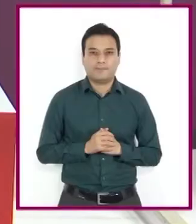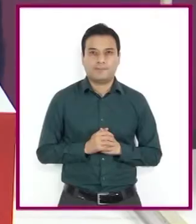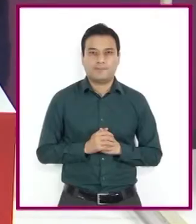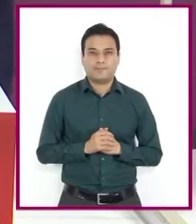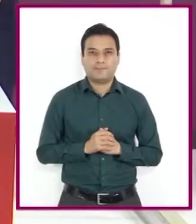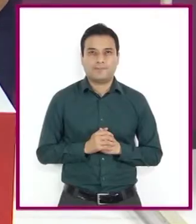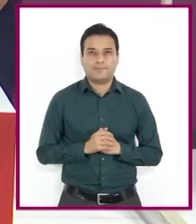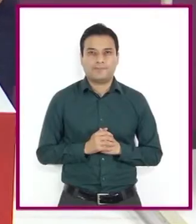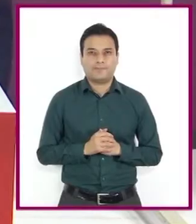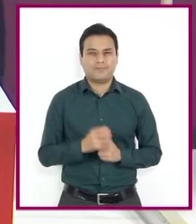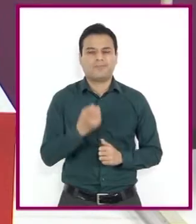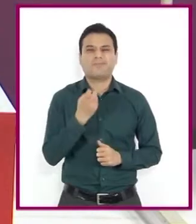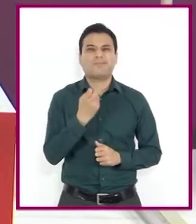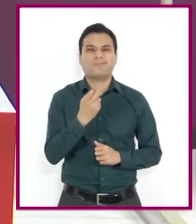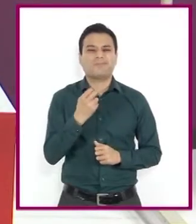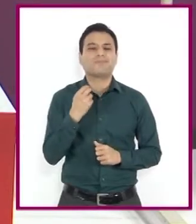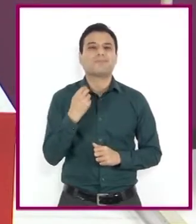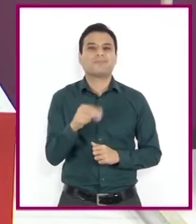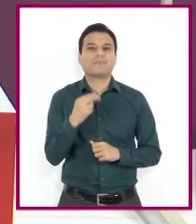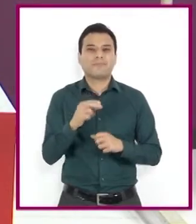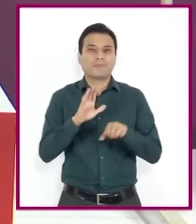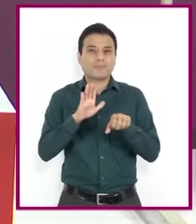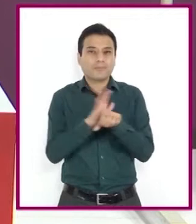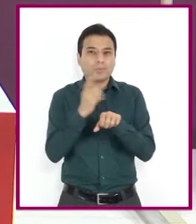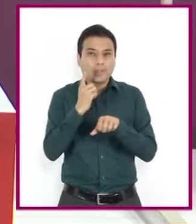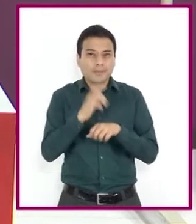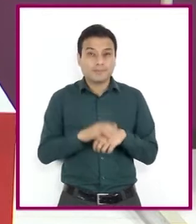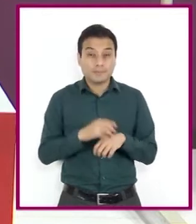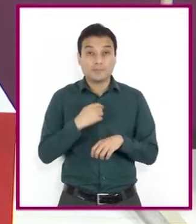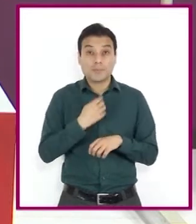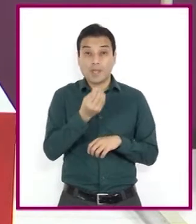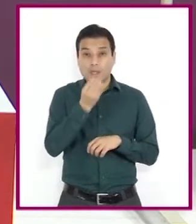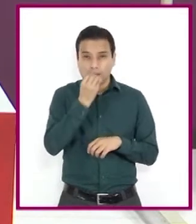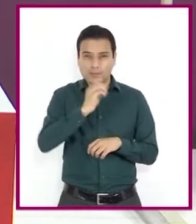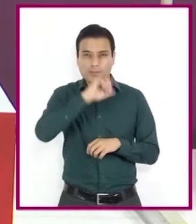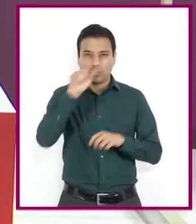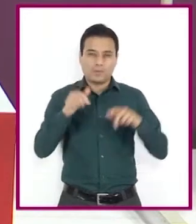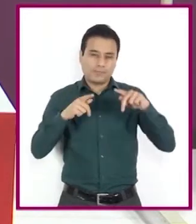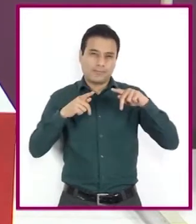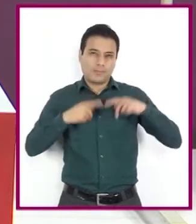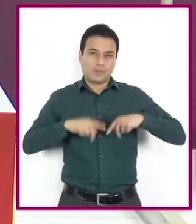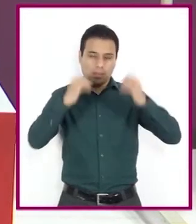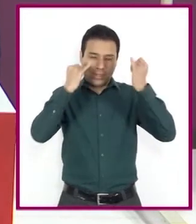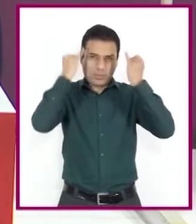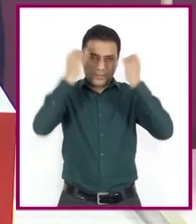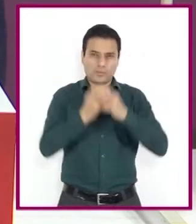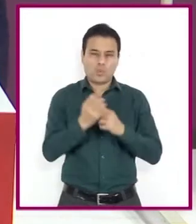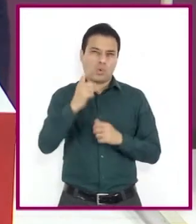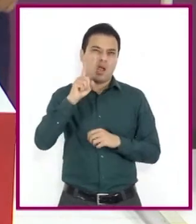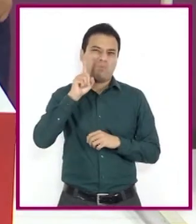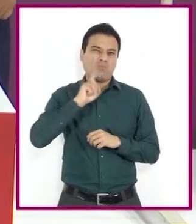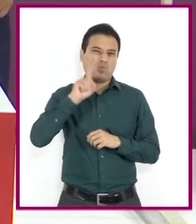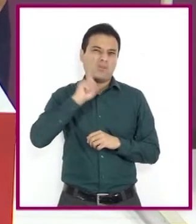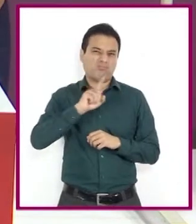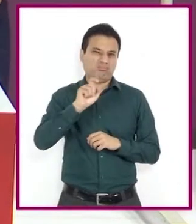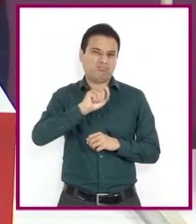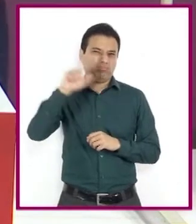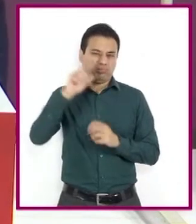Llamados así debido a que causan alteraciones en el estado mental de la persona. Una curandera muy reconocida en México